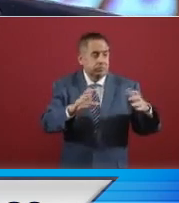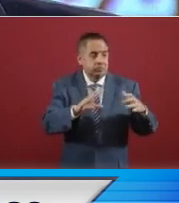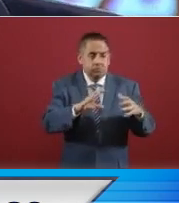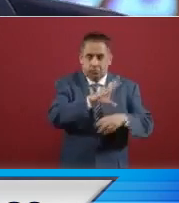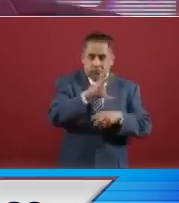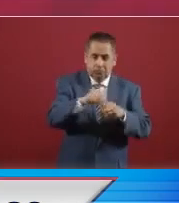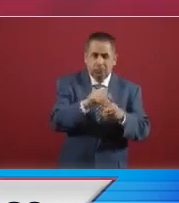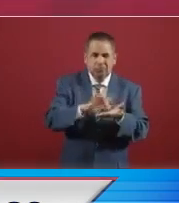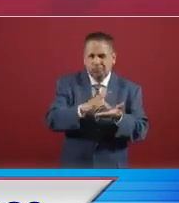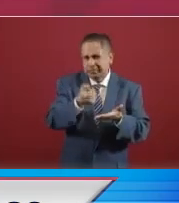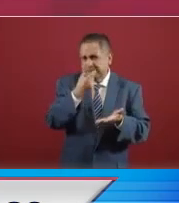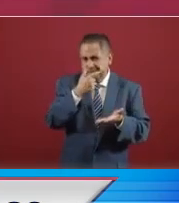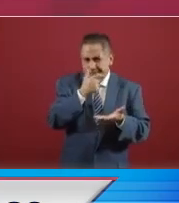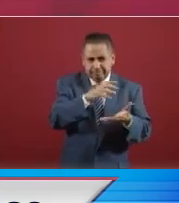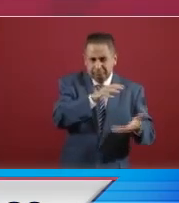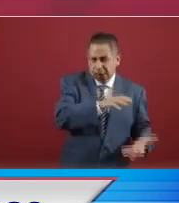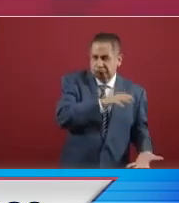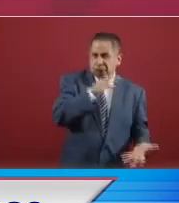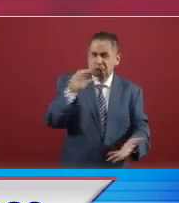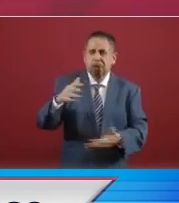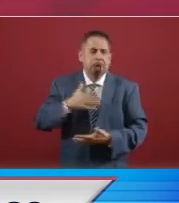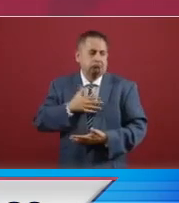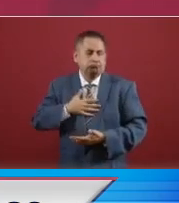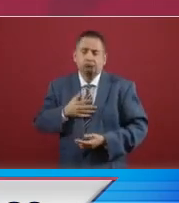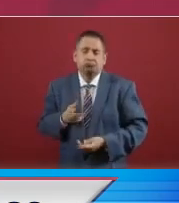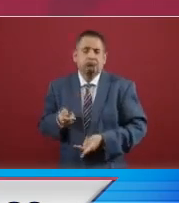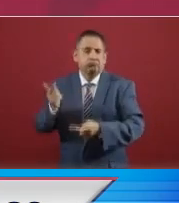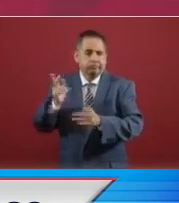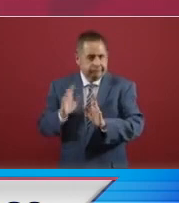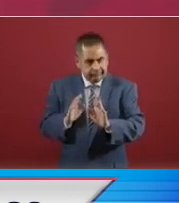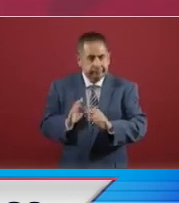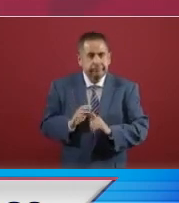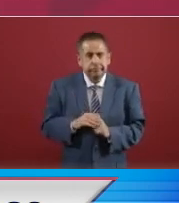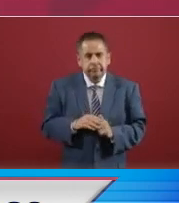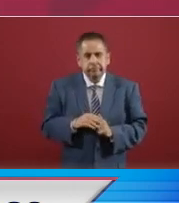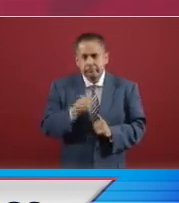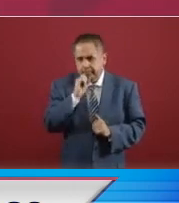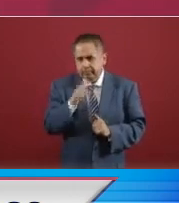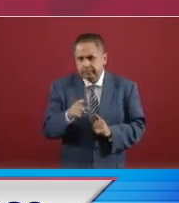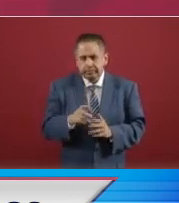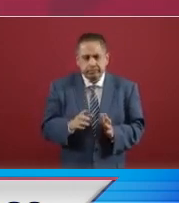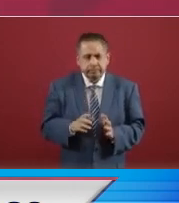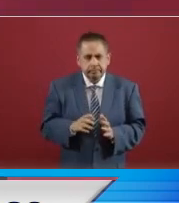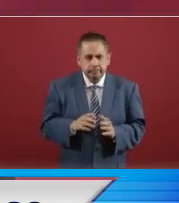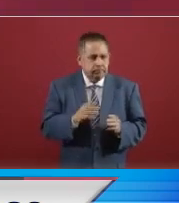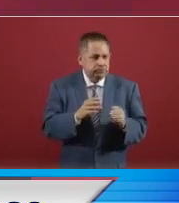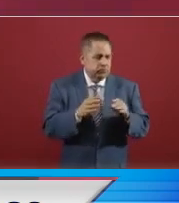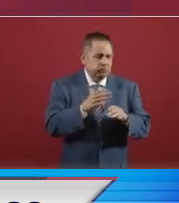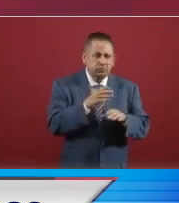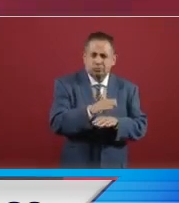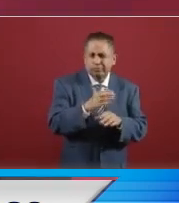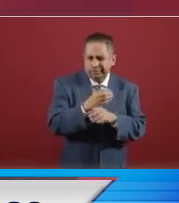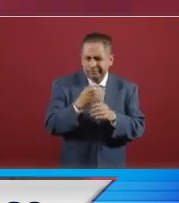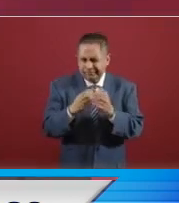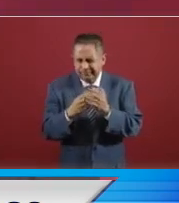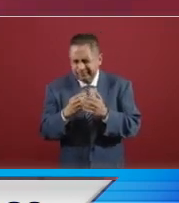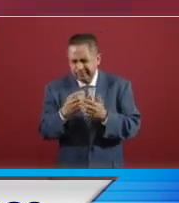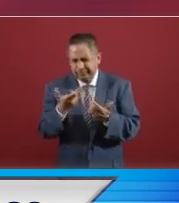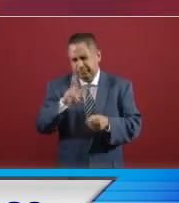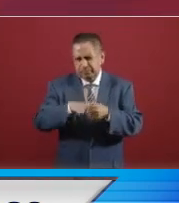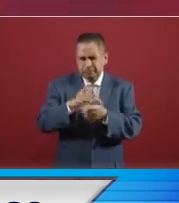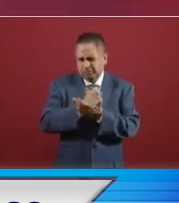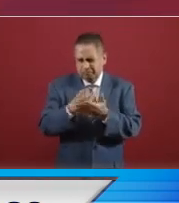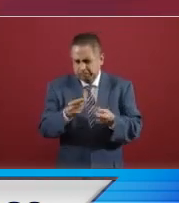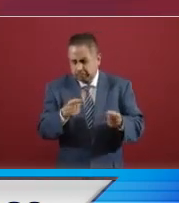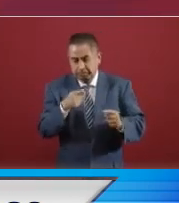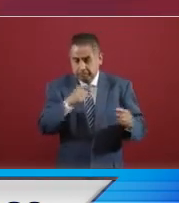adjudicaciones directas. Esto se realiza como medida preventiva ante posibles prácticas monopólicas. Estas investigaciones se realizan por medio de la Oficina